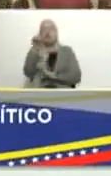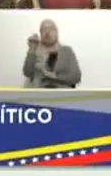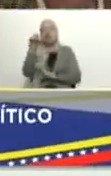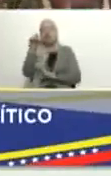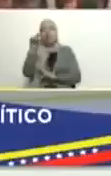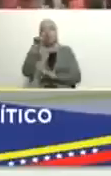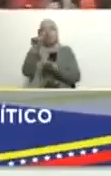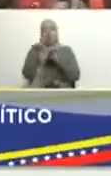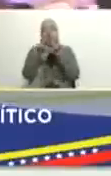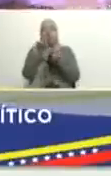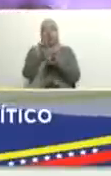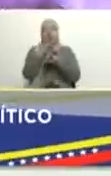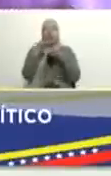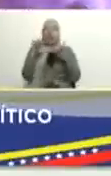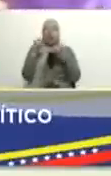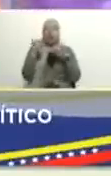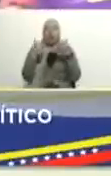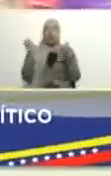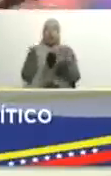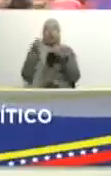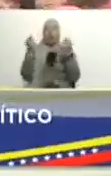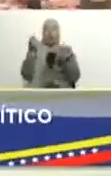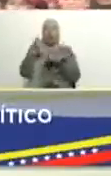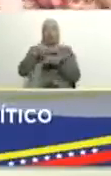la noche que se cerraba ya la campaña electoral.